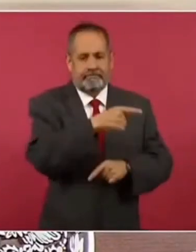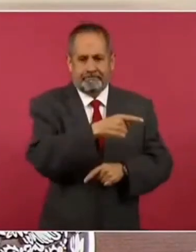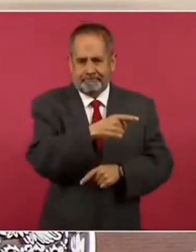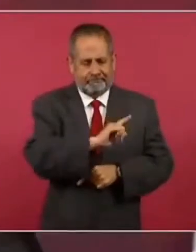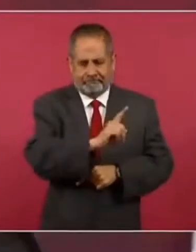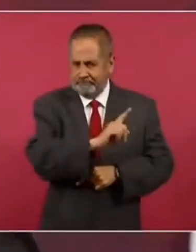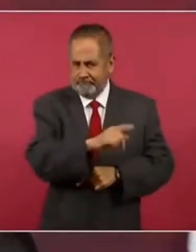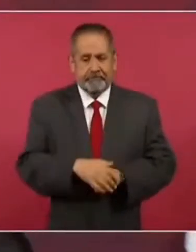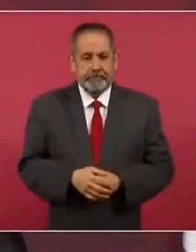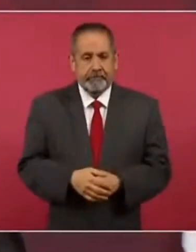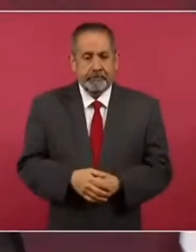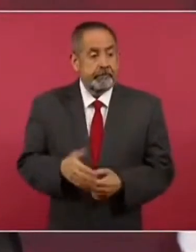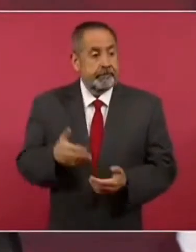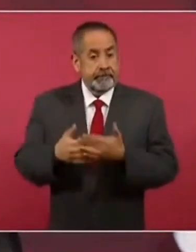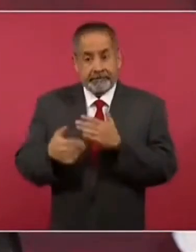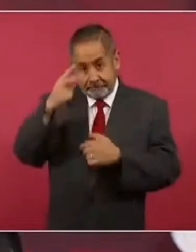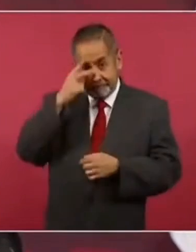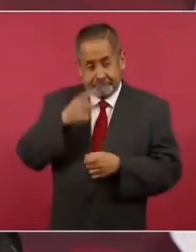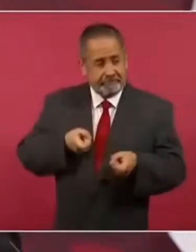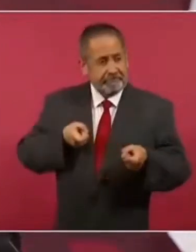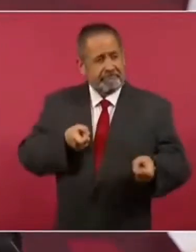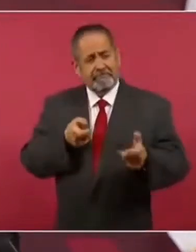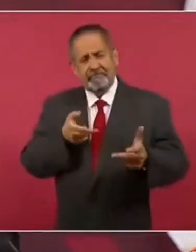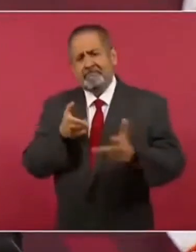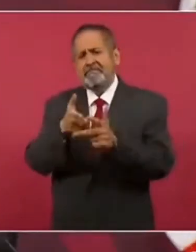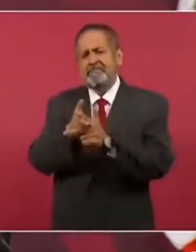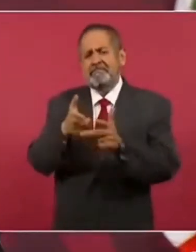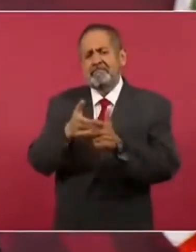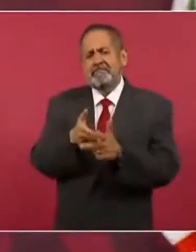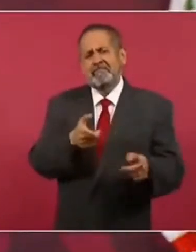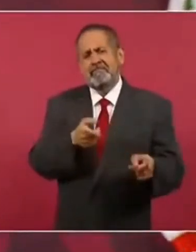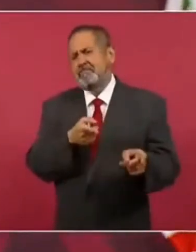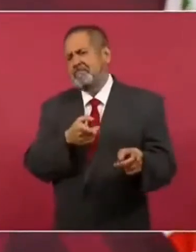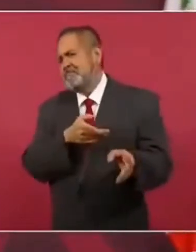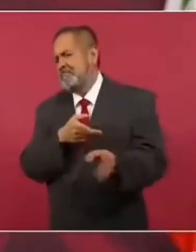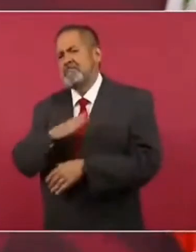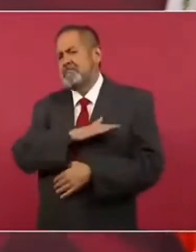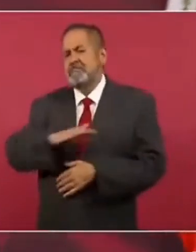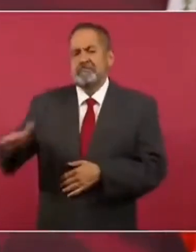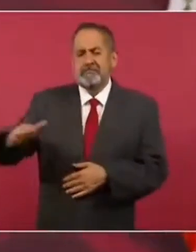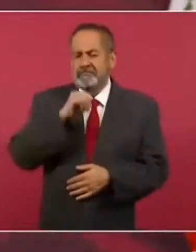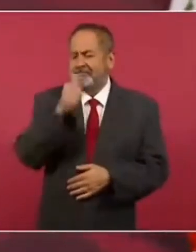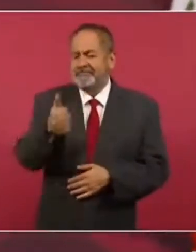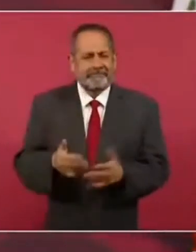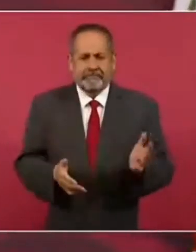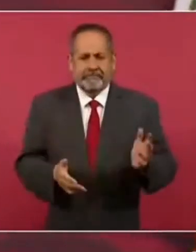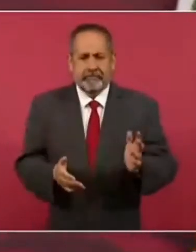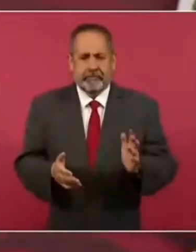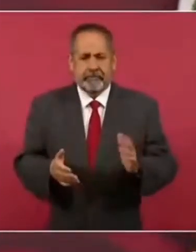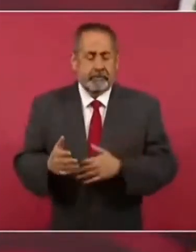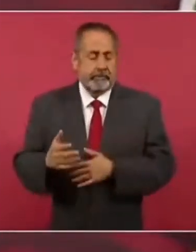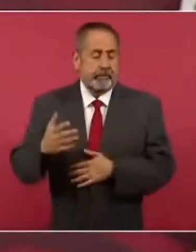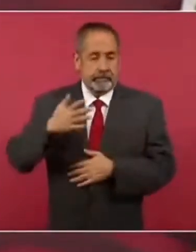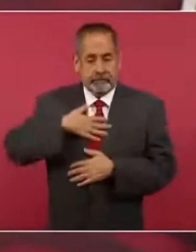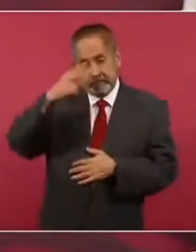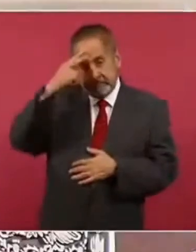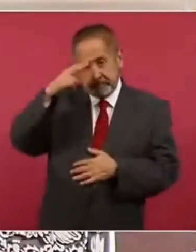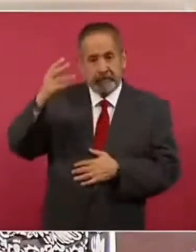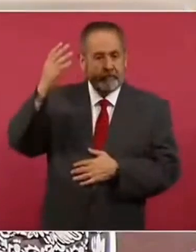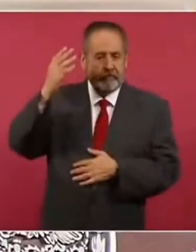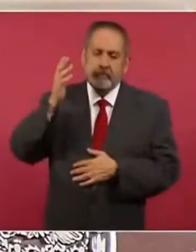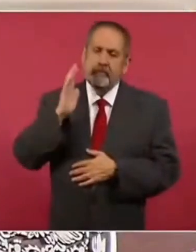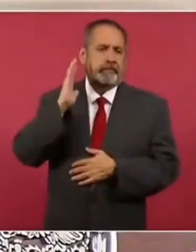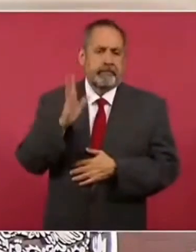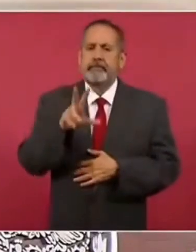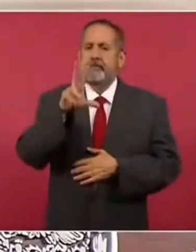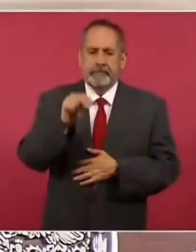En México no hay masacres. En México el Estado ha dejado de ser el